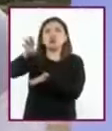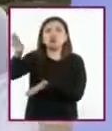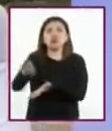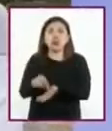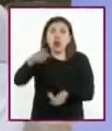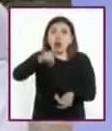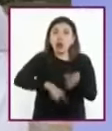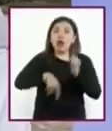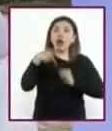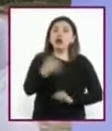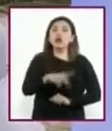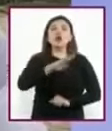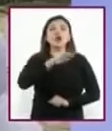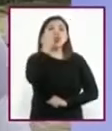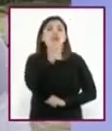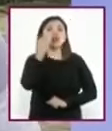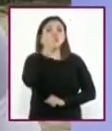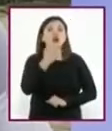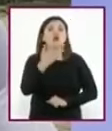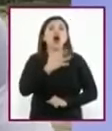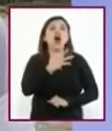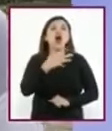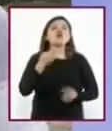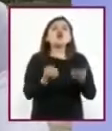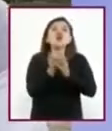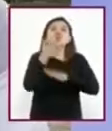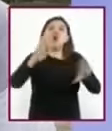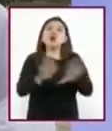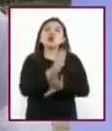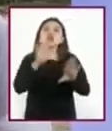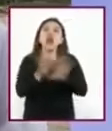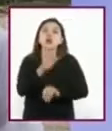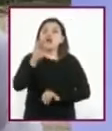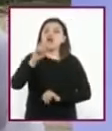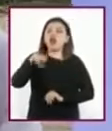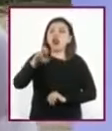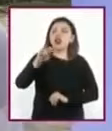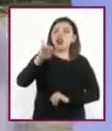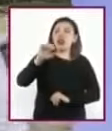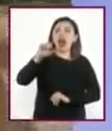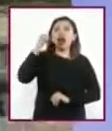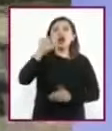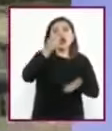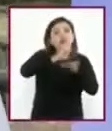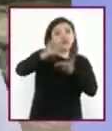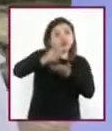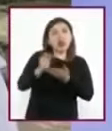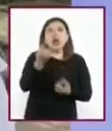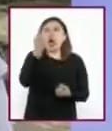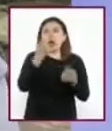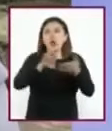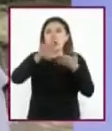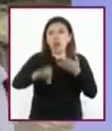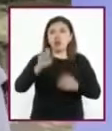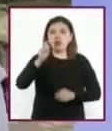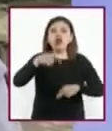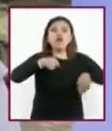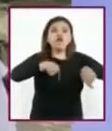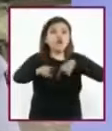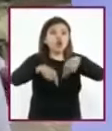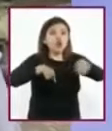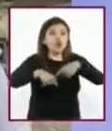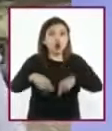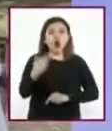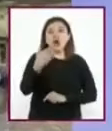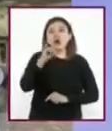dentro de un idioma que pasa por una adaptación fonética y ortográfica. Algunos ejemplos son fútbol,